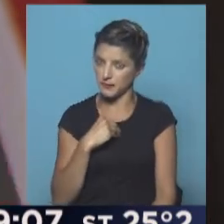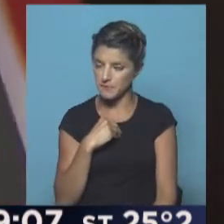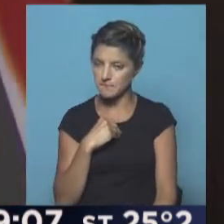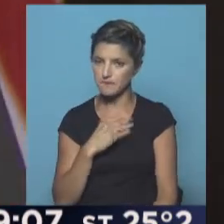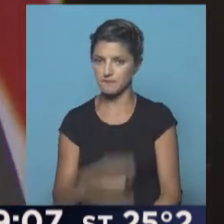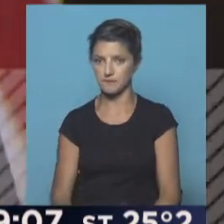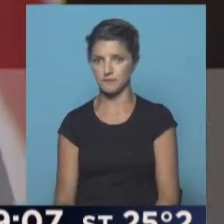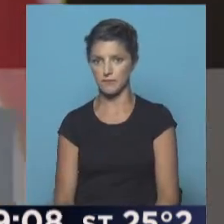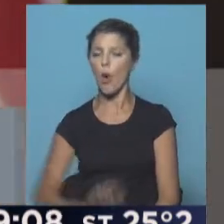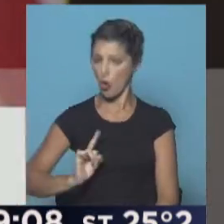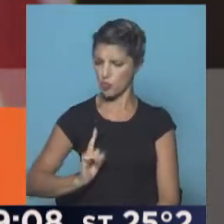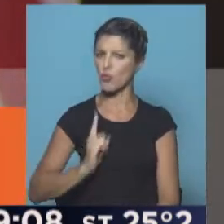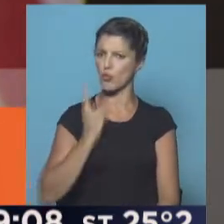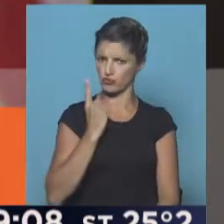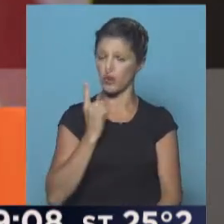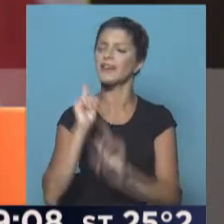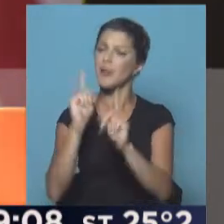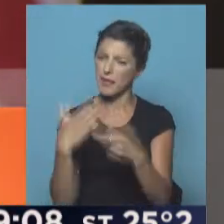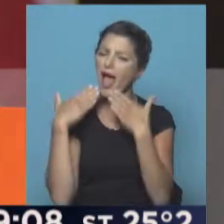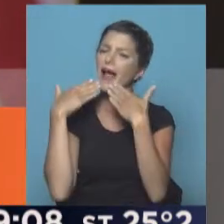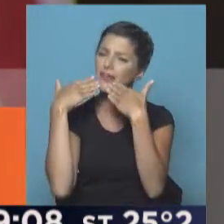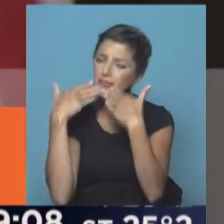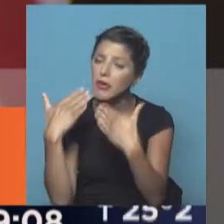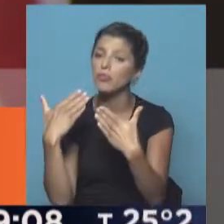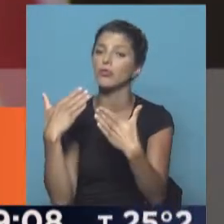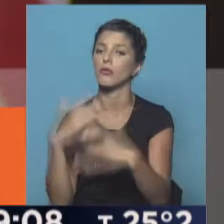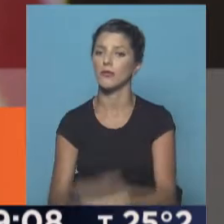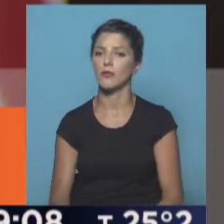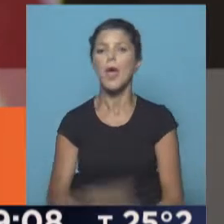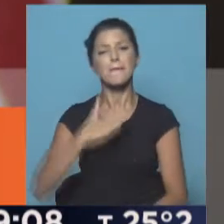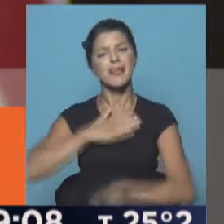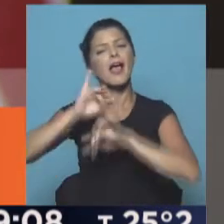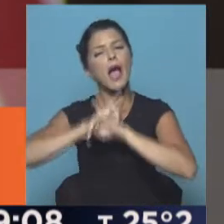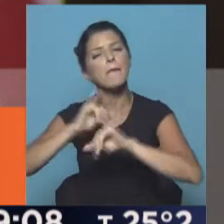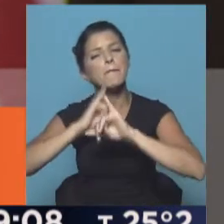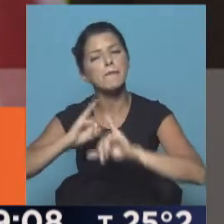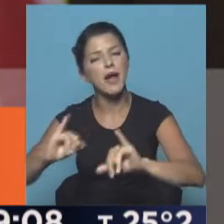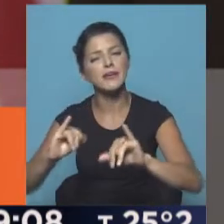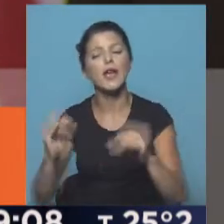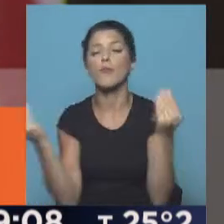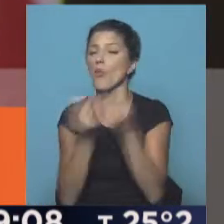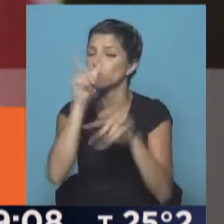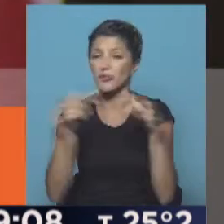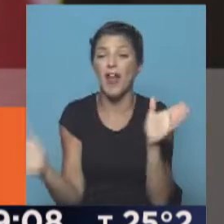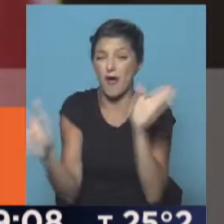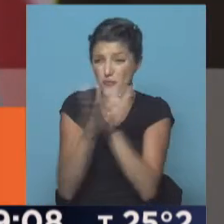un gran orgullo y gratitud por esta maravillosa campaña en la que trabajamos